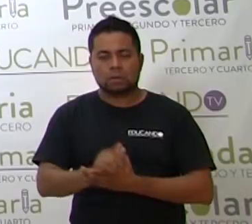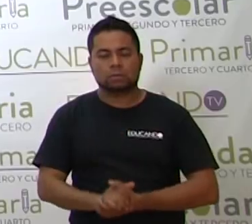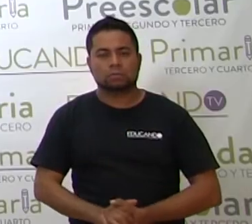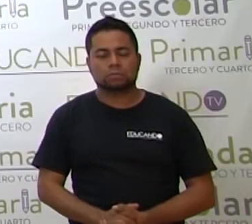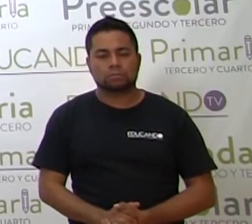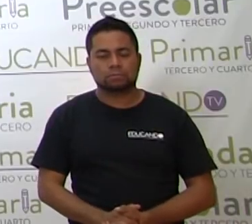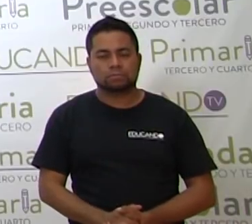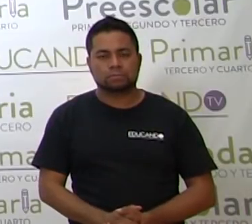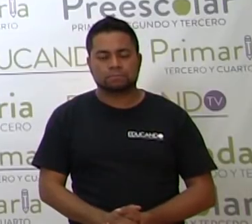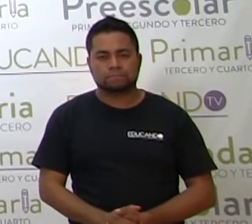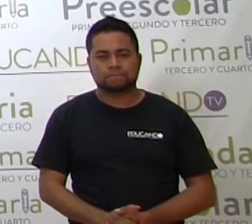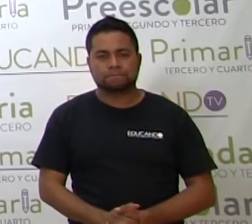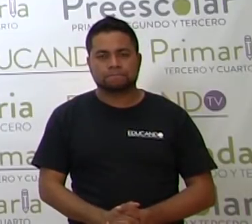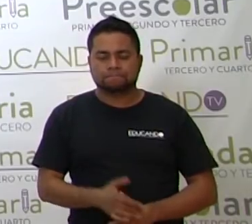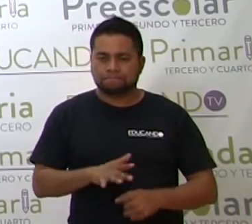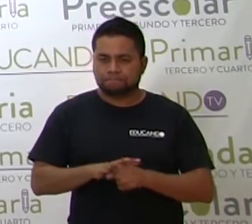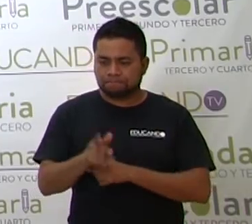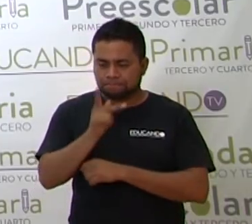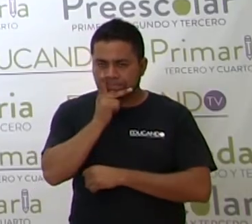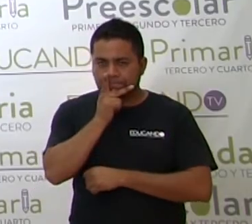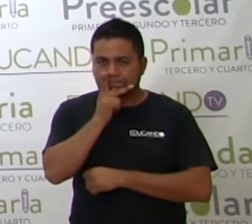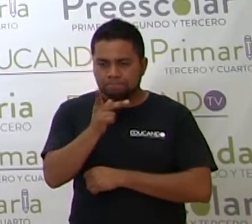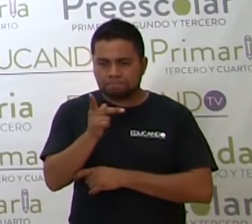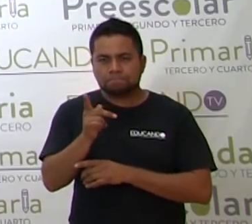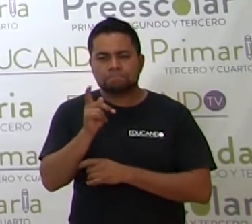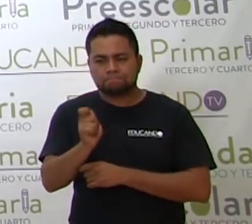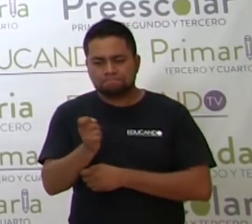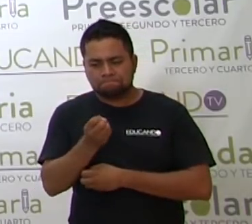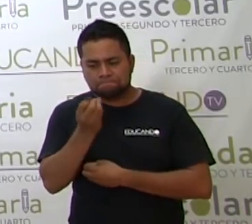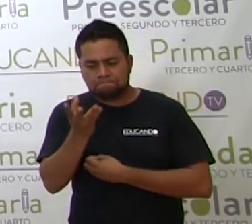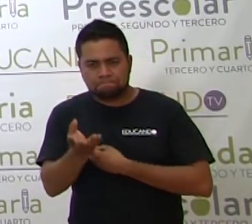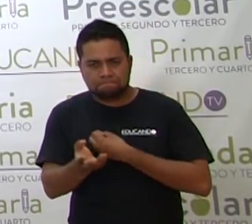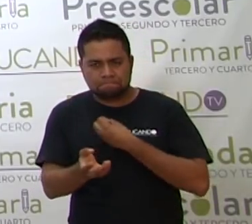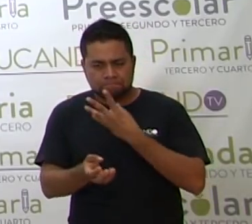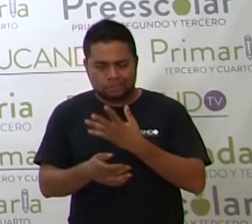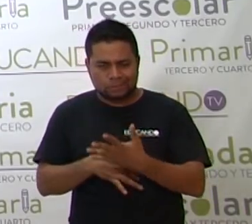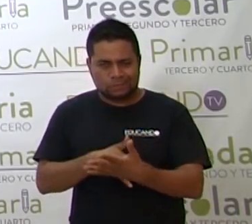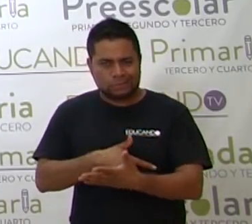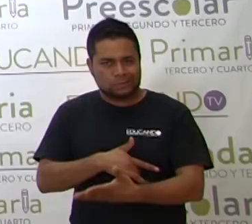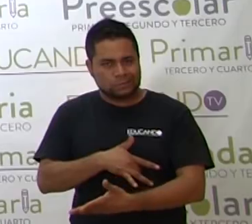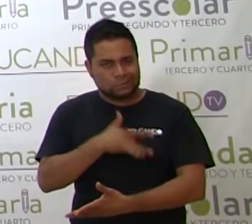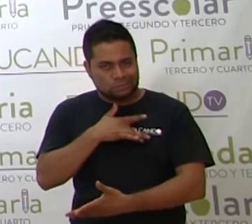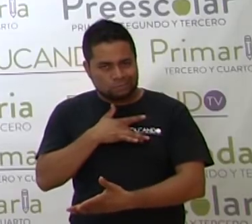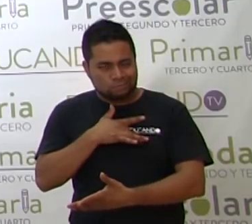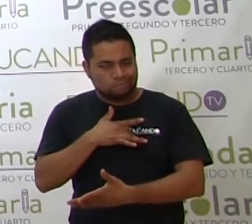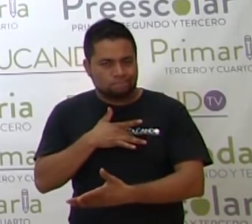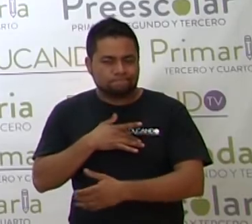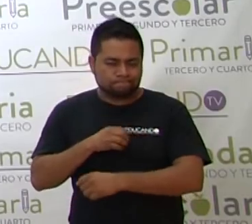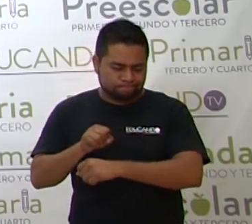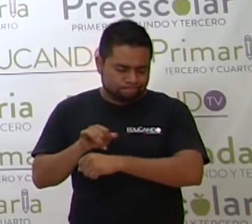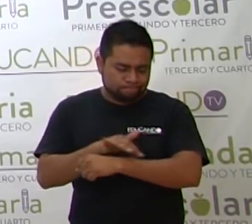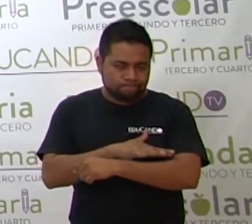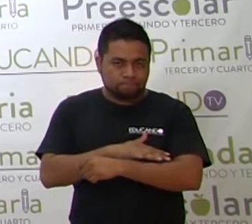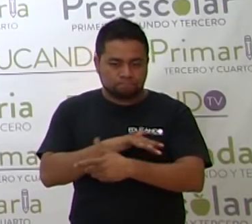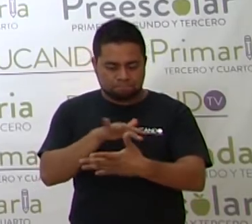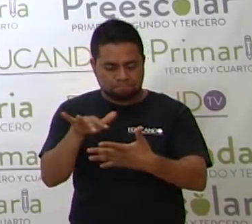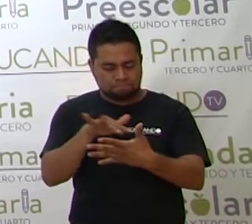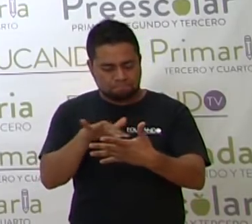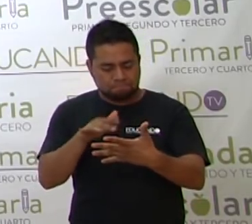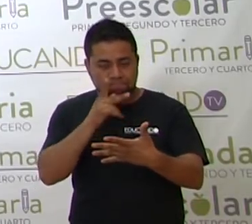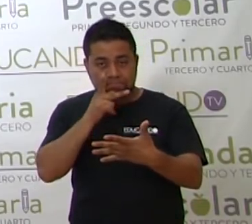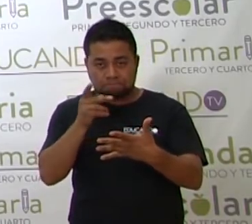¿bien? Palabras que provocan. Esto es muy importante, niños y niñas, porque